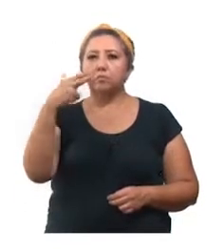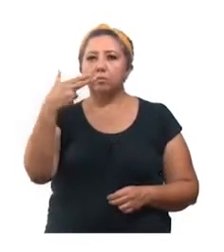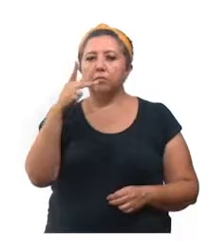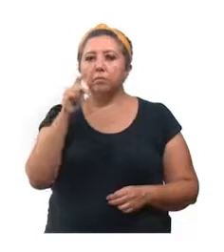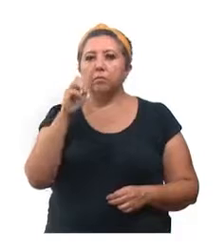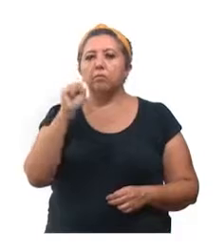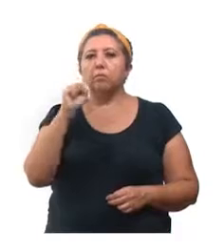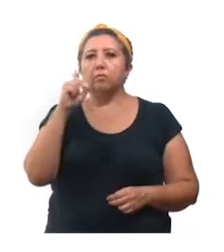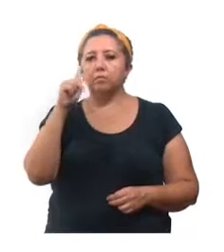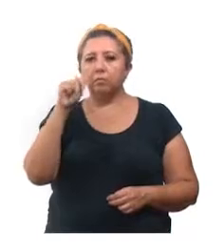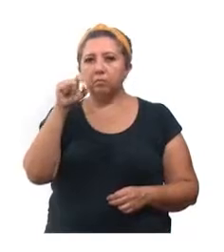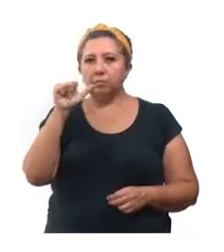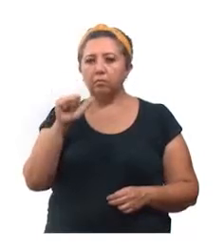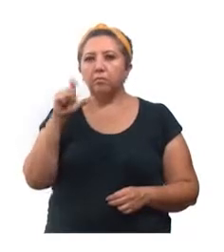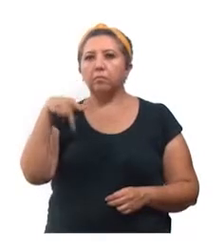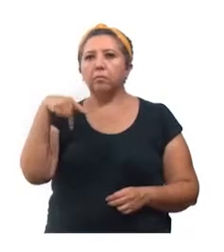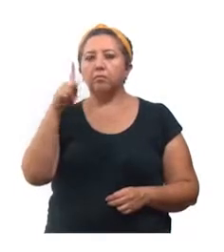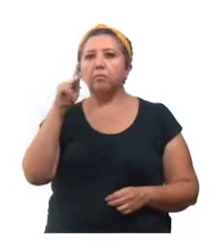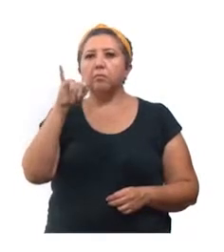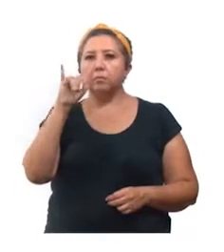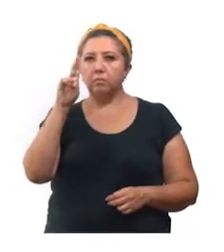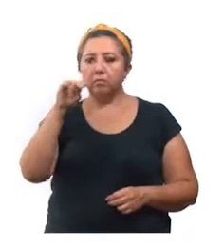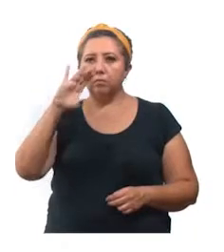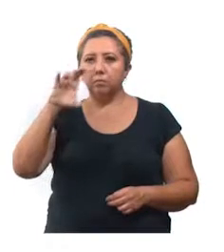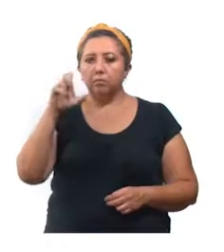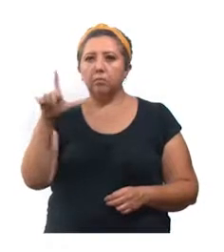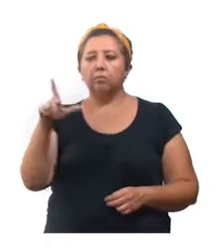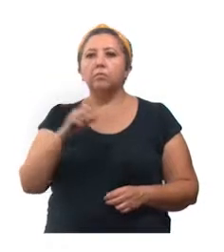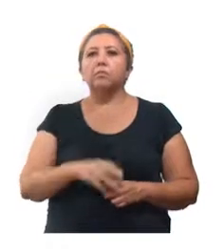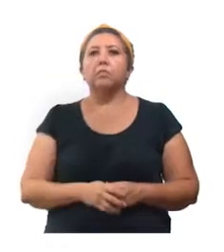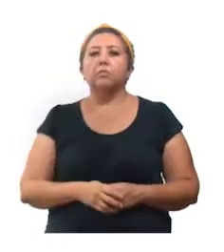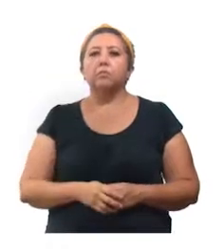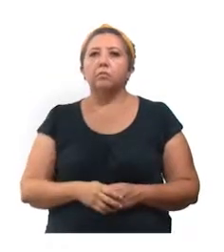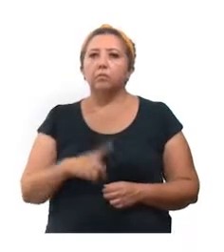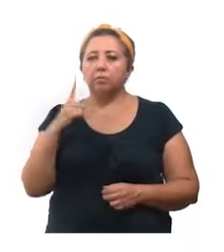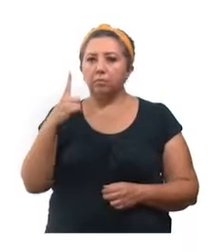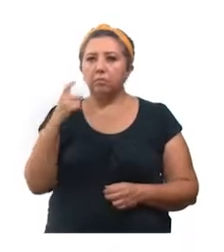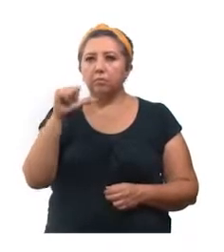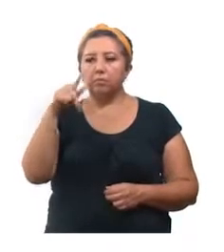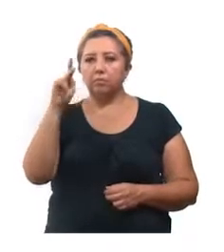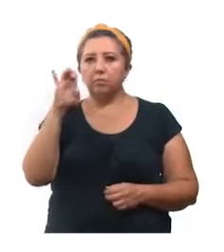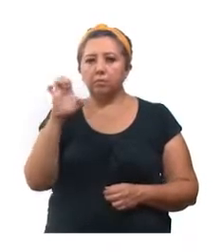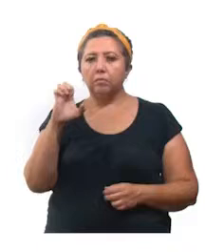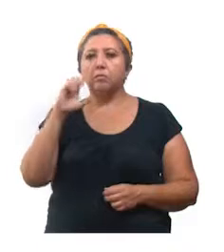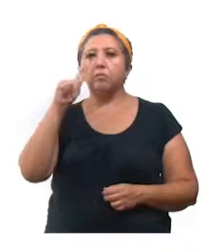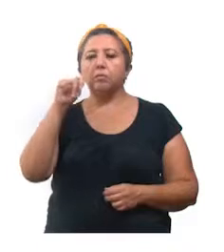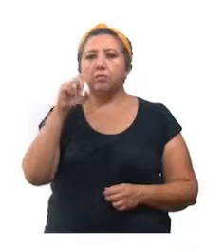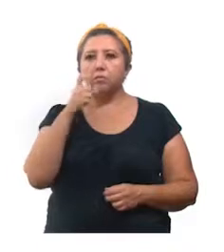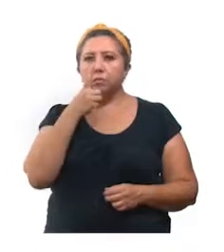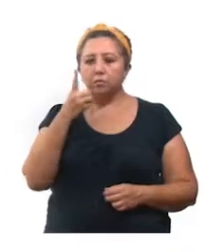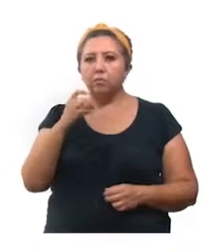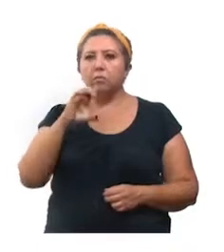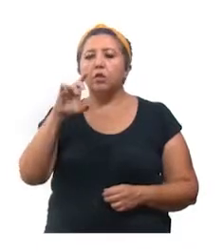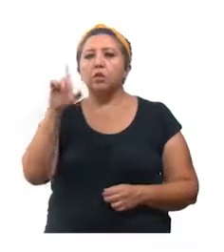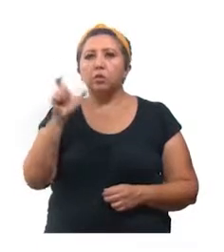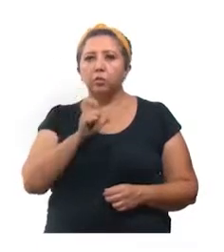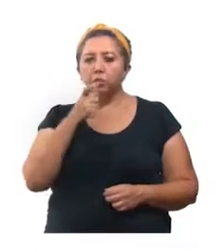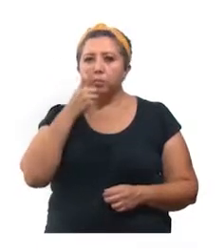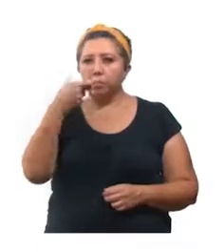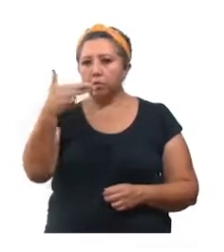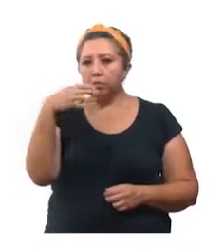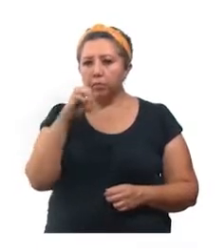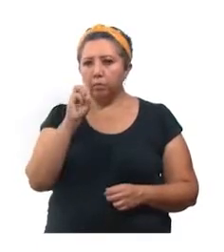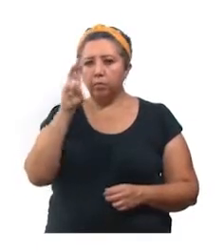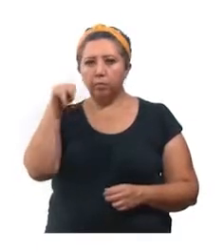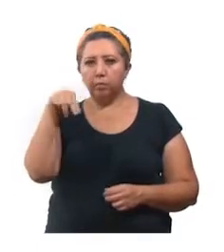Cusamá, Espita, Jalachó, Quinchil, Zacalum y Yaxcabá, 1 en Aquil, Cantamayec, Chuxulú, Pueblo,